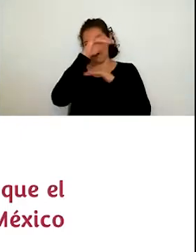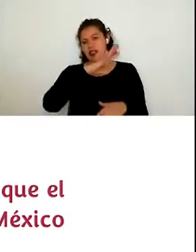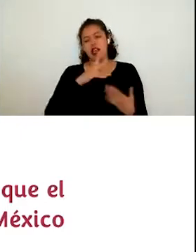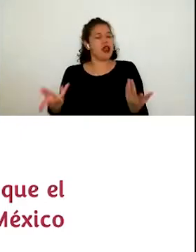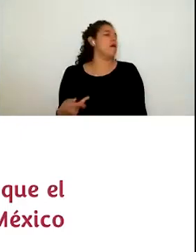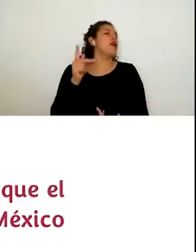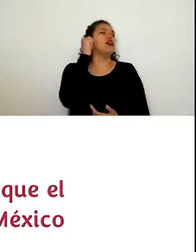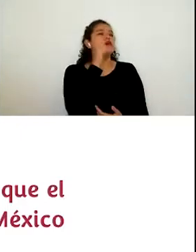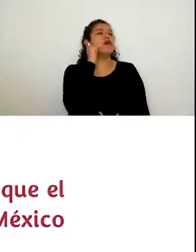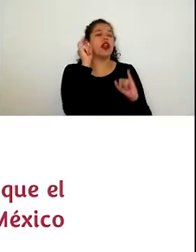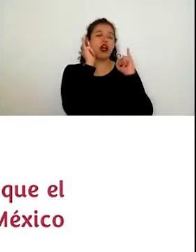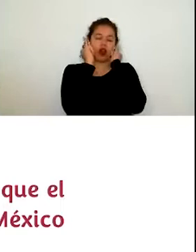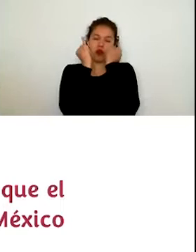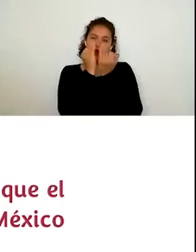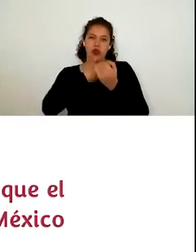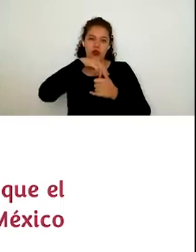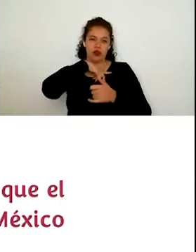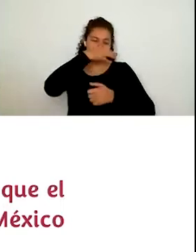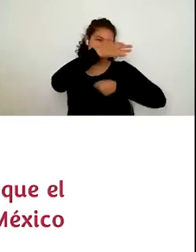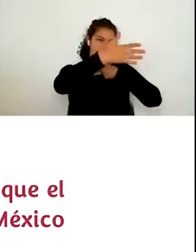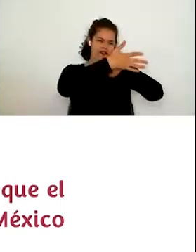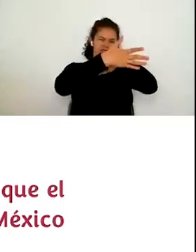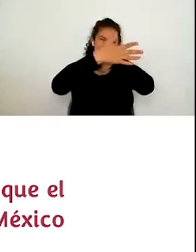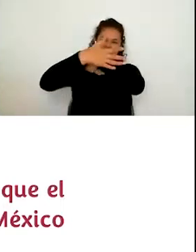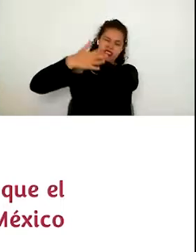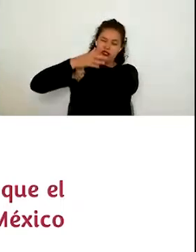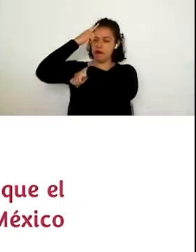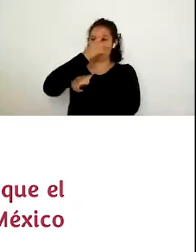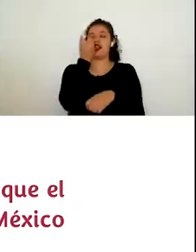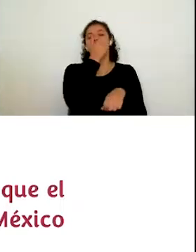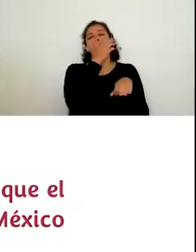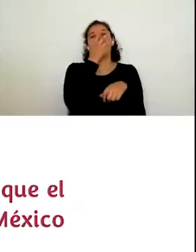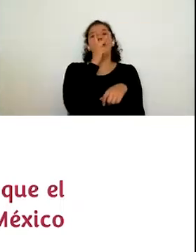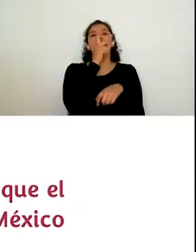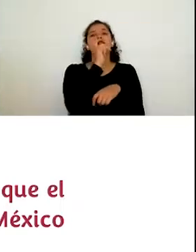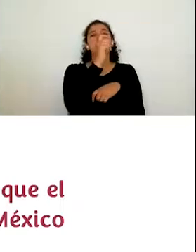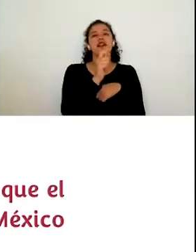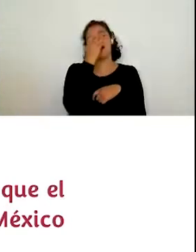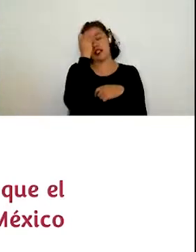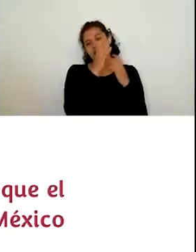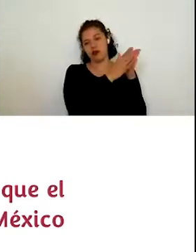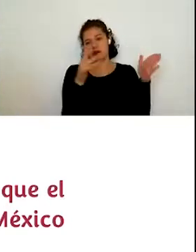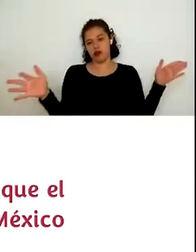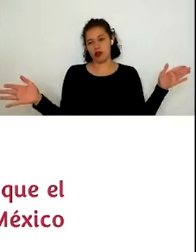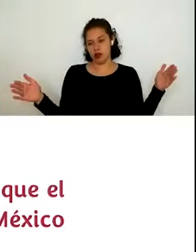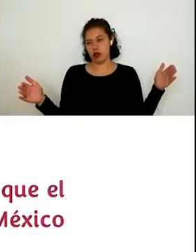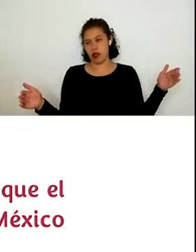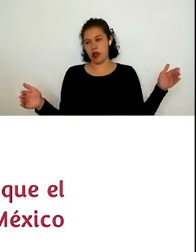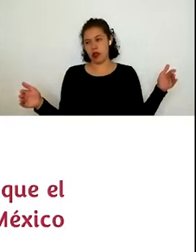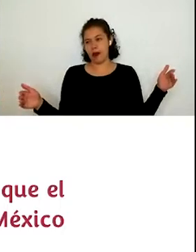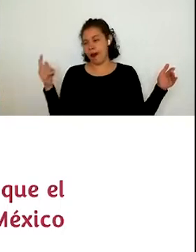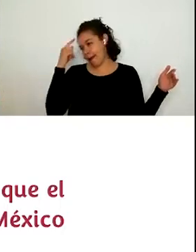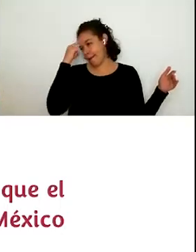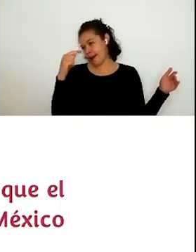está haciendo hincapié y recordando los términos y plazos que tienen para llegar a